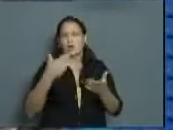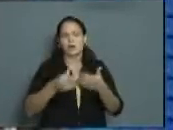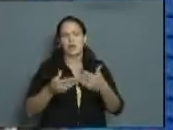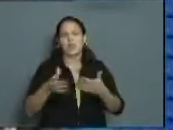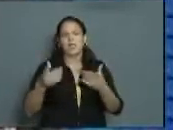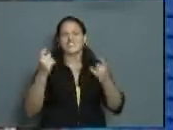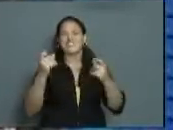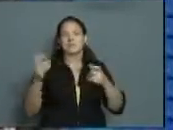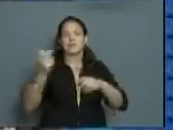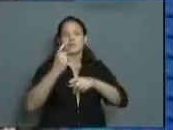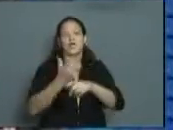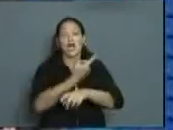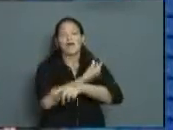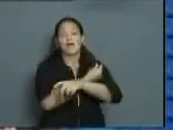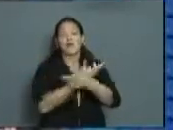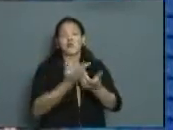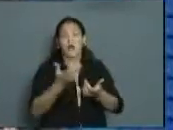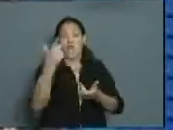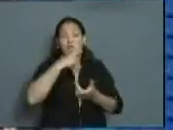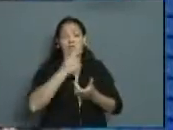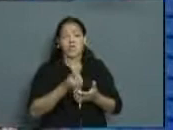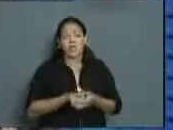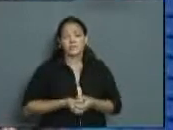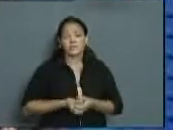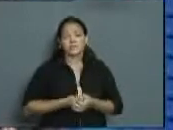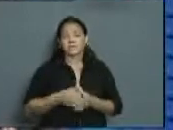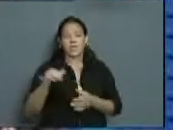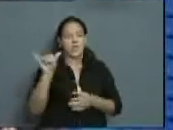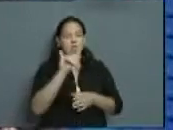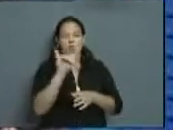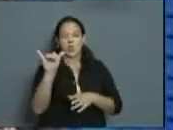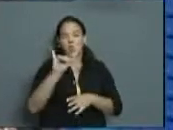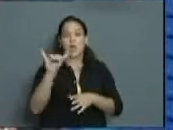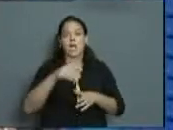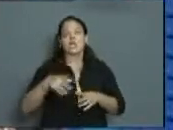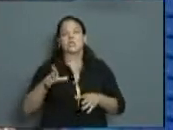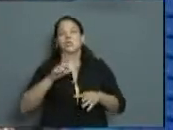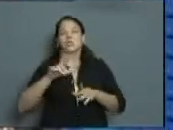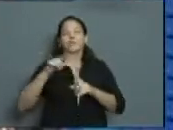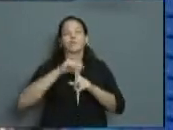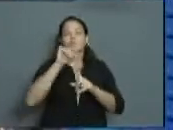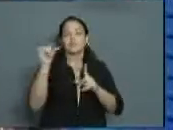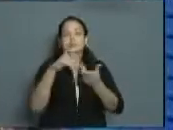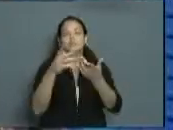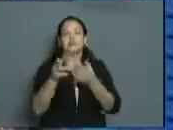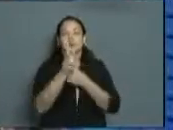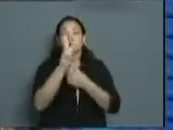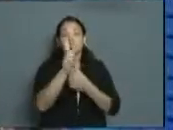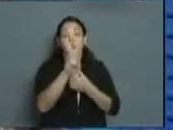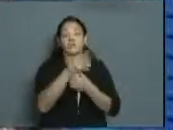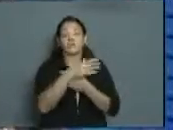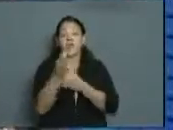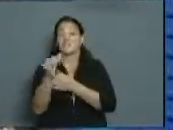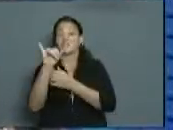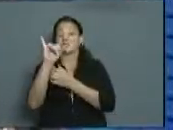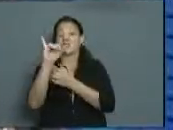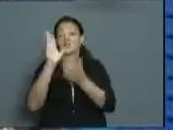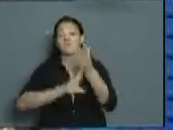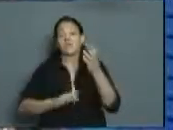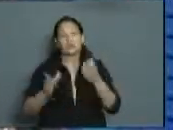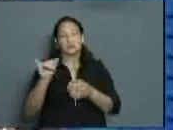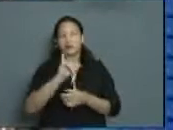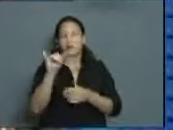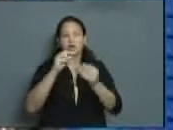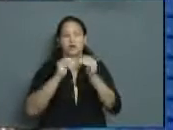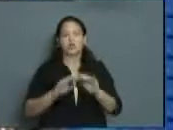enfermedad, que se les confirmó la enfermedad, que ya tienen un título de anticuerpo en su organismo, tienen no menos de 3 a 6 meses de anticuerpos naturales que los